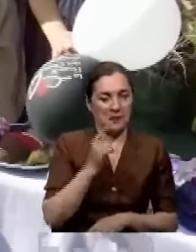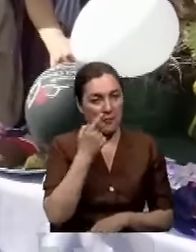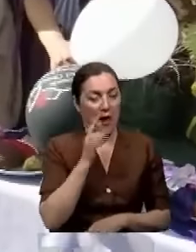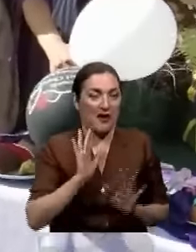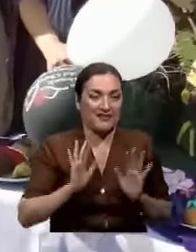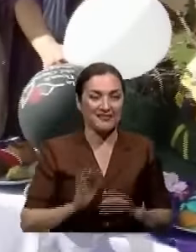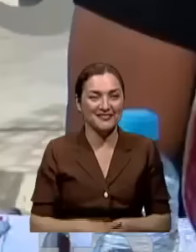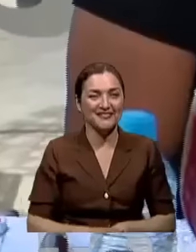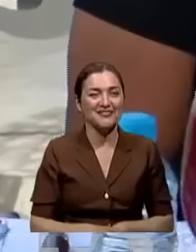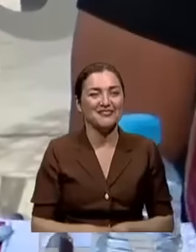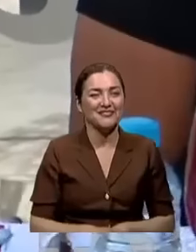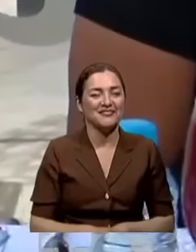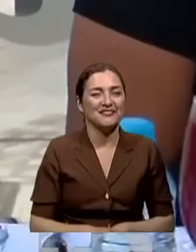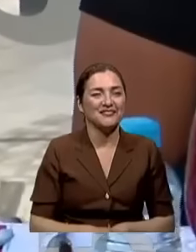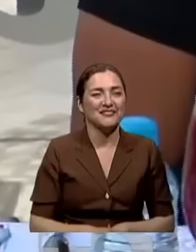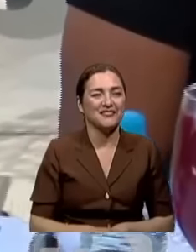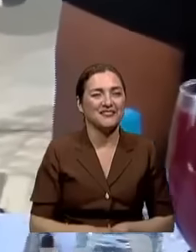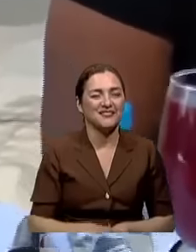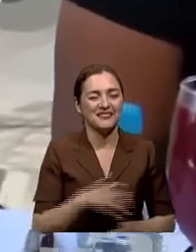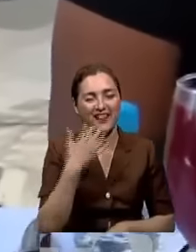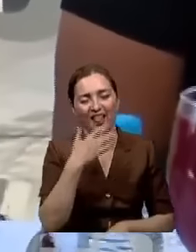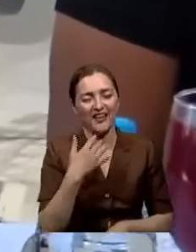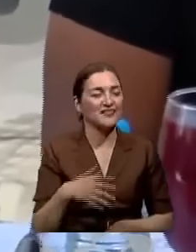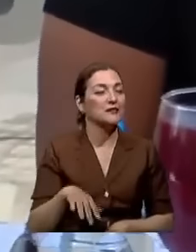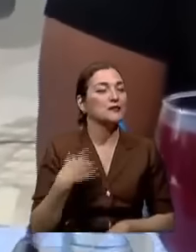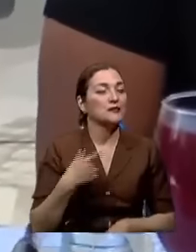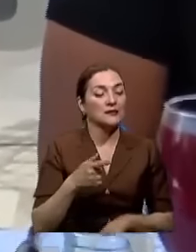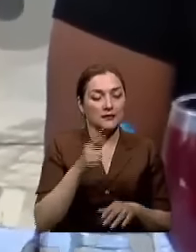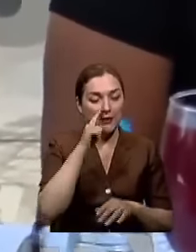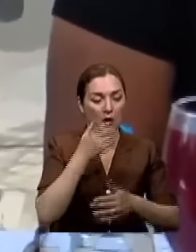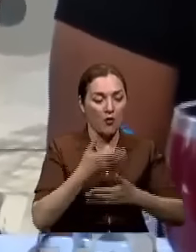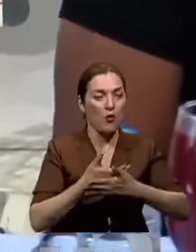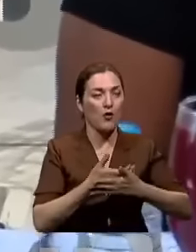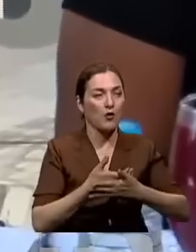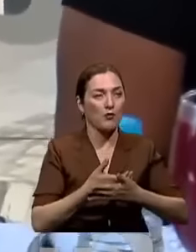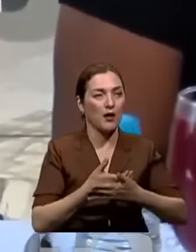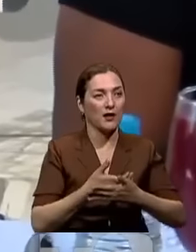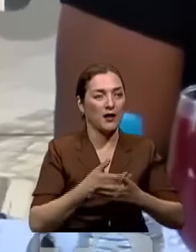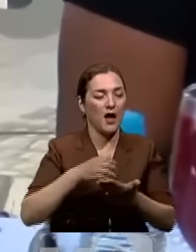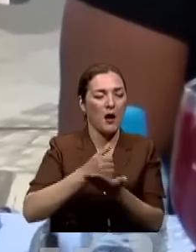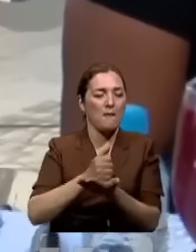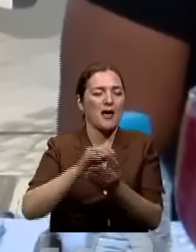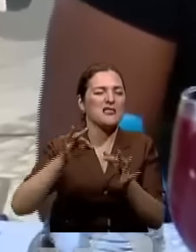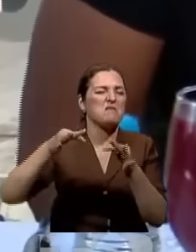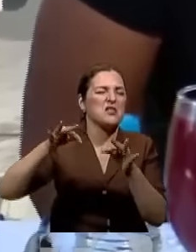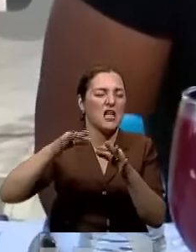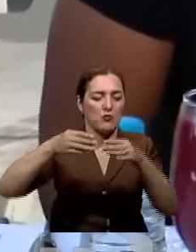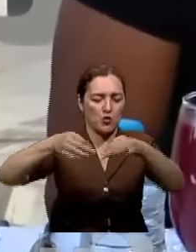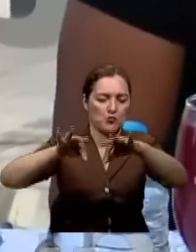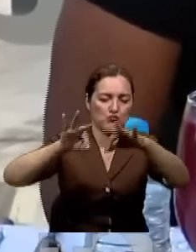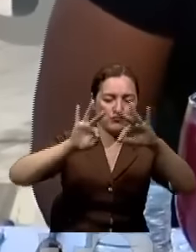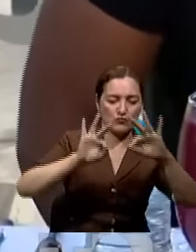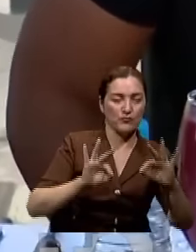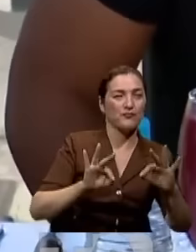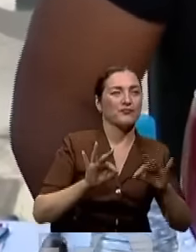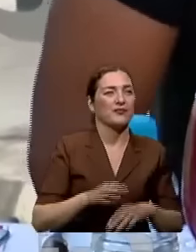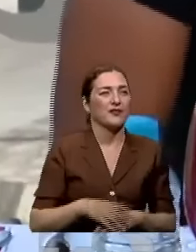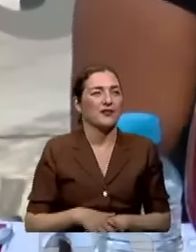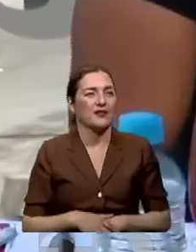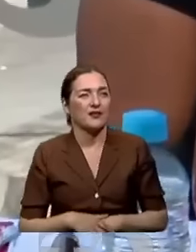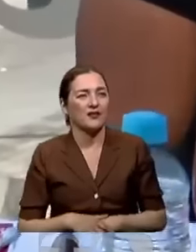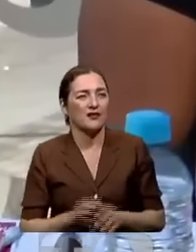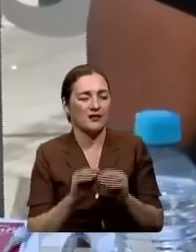escuchar. Bueno, la guagua, recuerden que como es hecha con una masa de hojaldre, sí no podemos verificar el tema